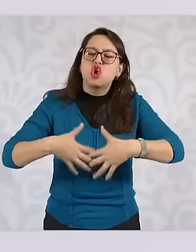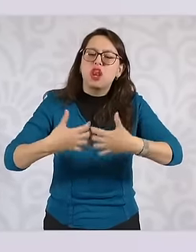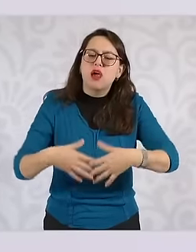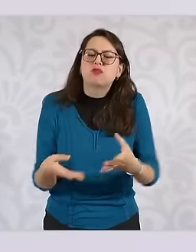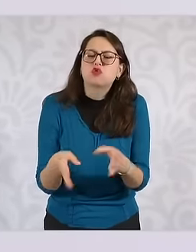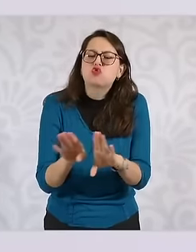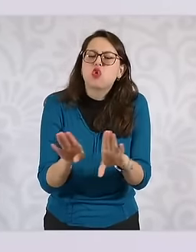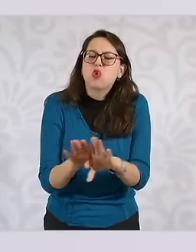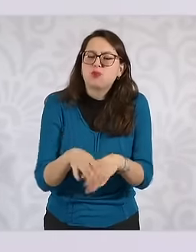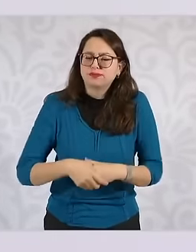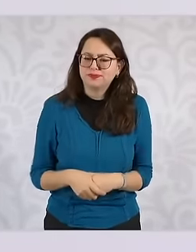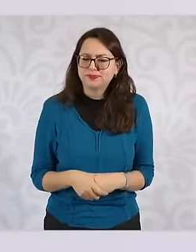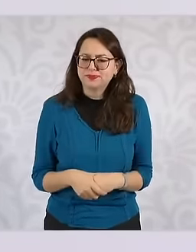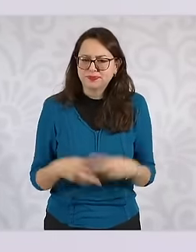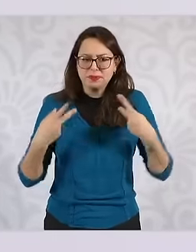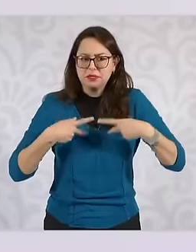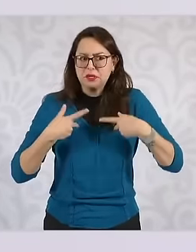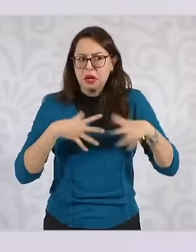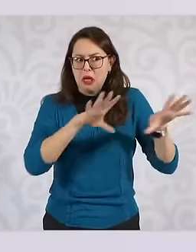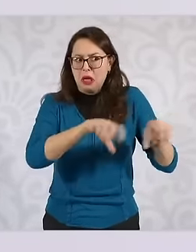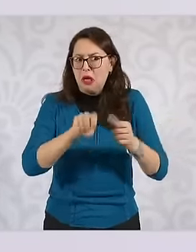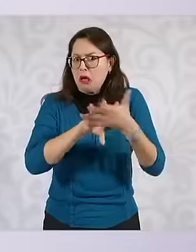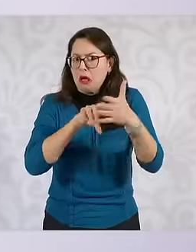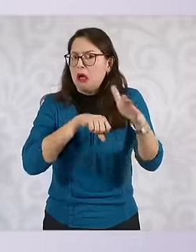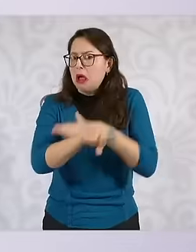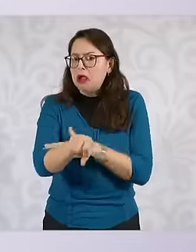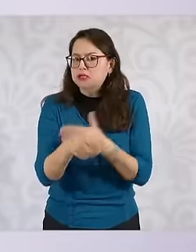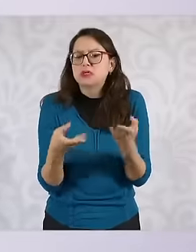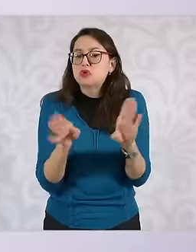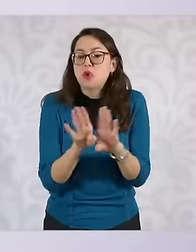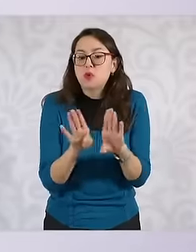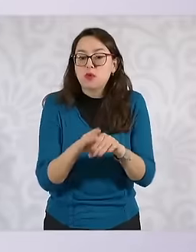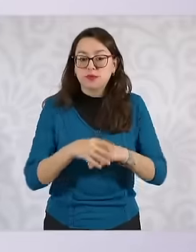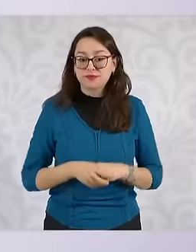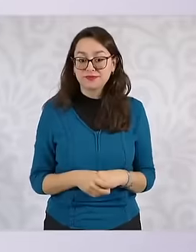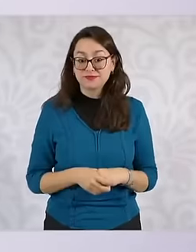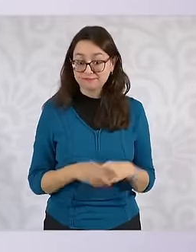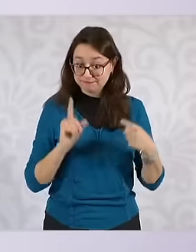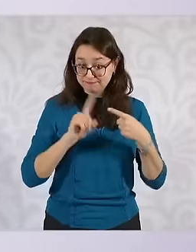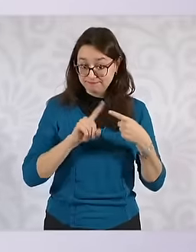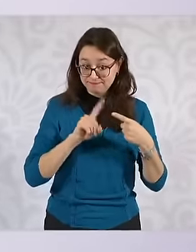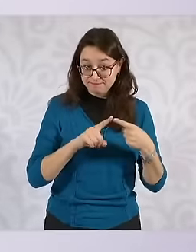Se abre una carpeta de investigación a partir de una denuncia.